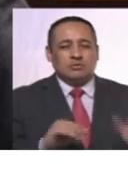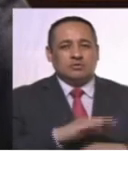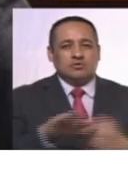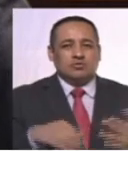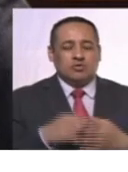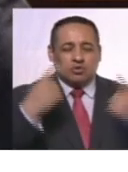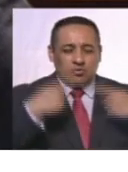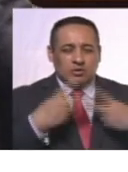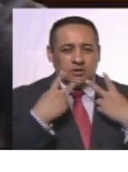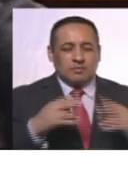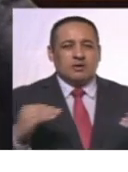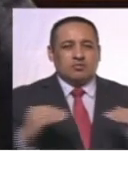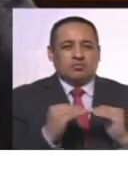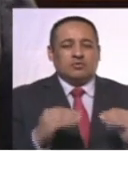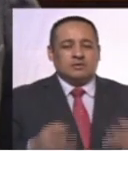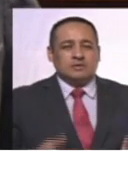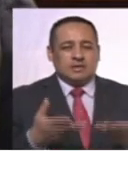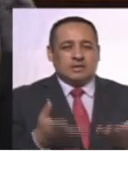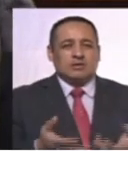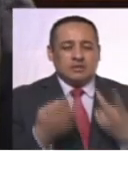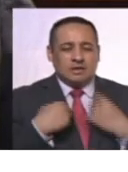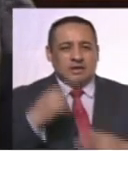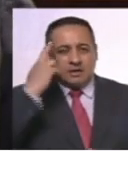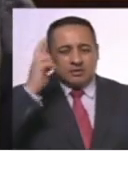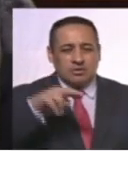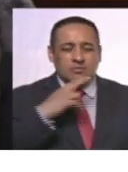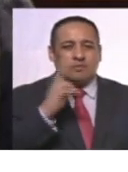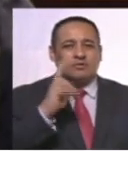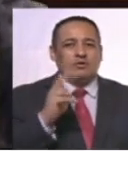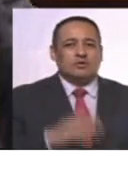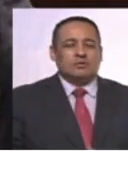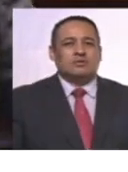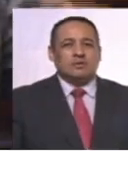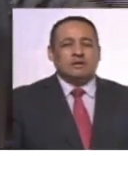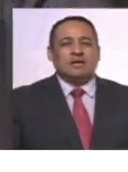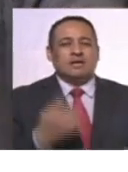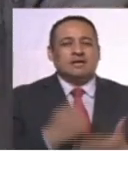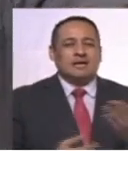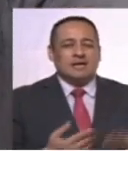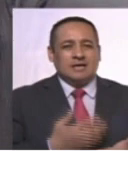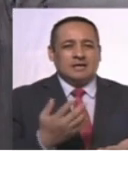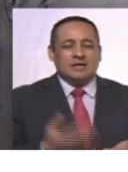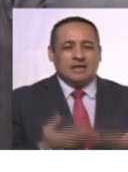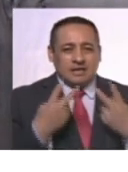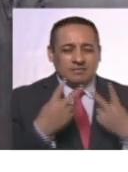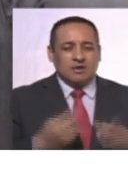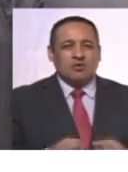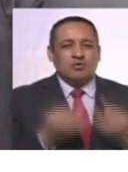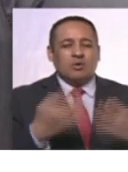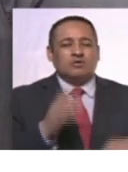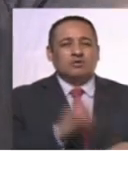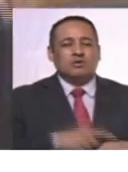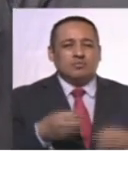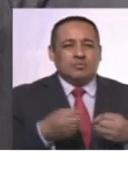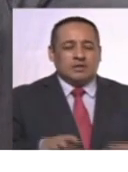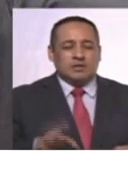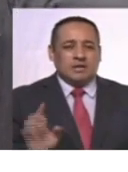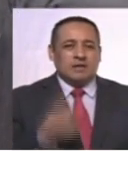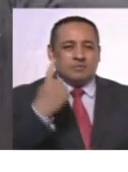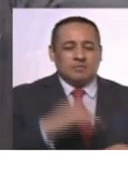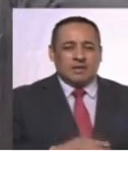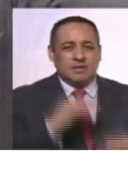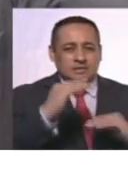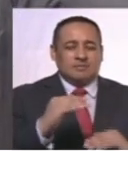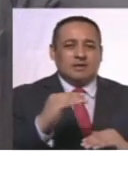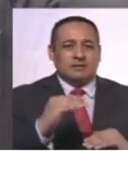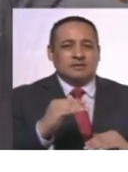con criterio uniforme, dándole la razón al profesor. ¿En qué quedamos? ¿Cuánto tiempo hemos perdido en las primeras